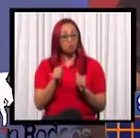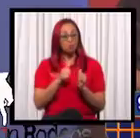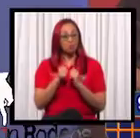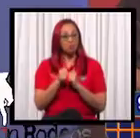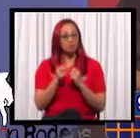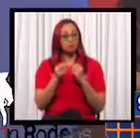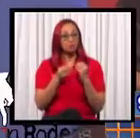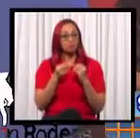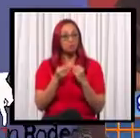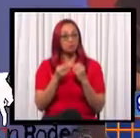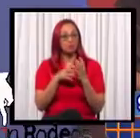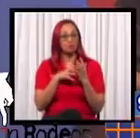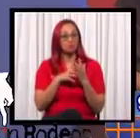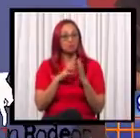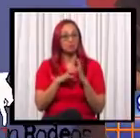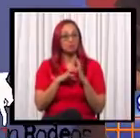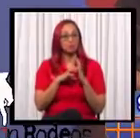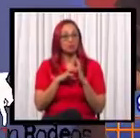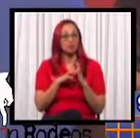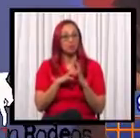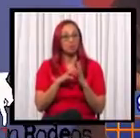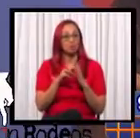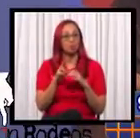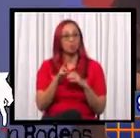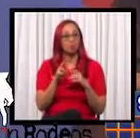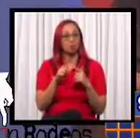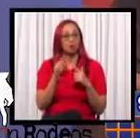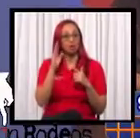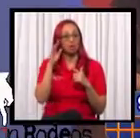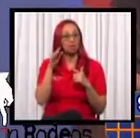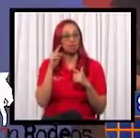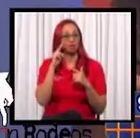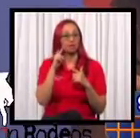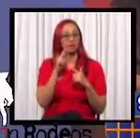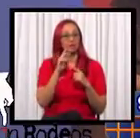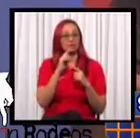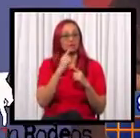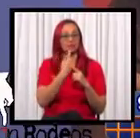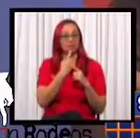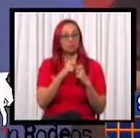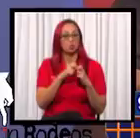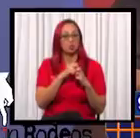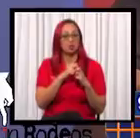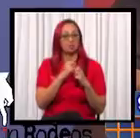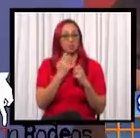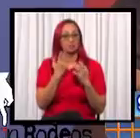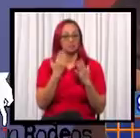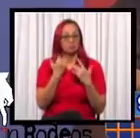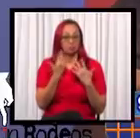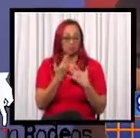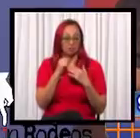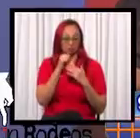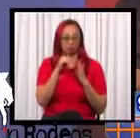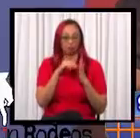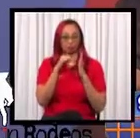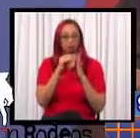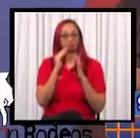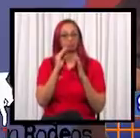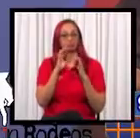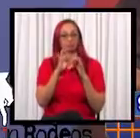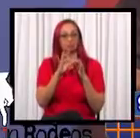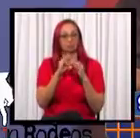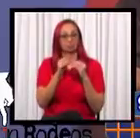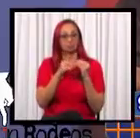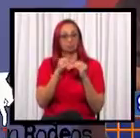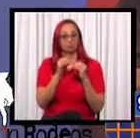arroz, como por ejemplo Uruguay y Argentina, se han visto en serios problemas por inundaciones que han dejado los cultivos tremendos,